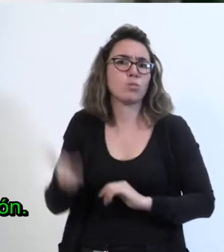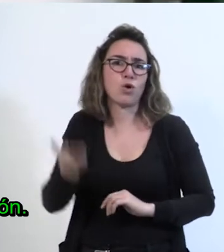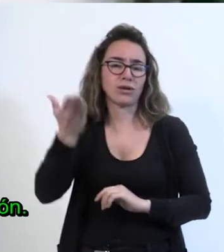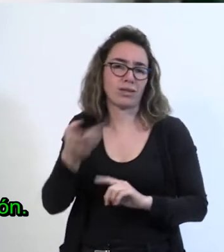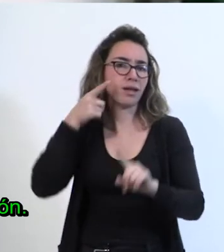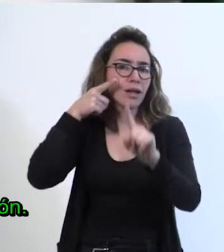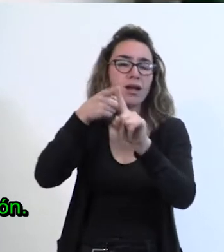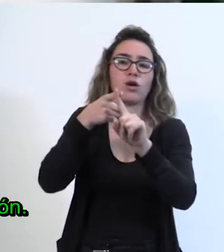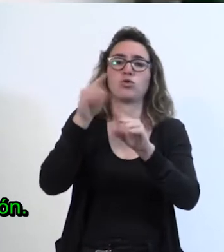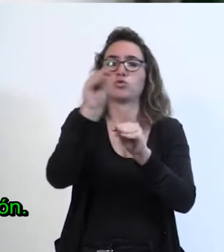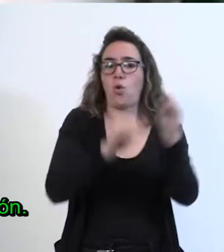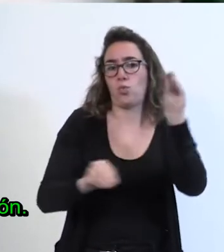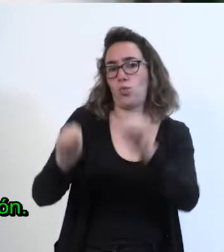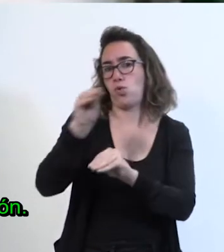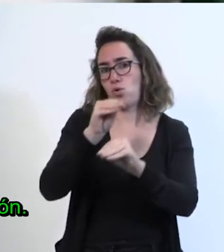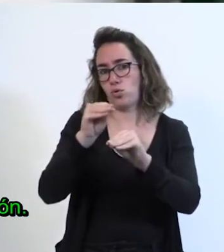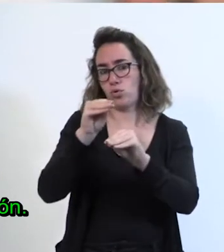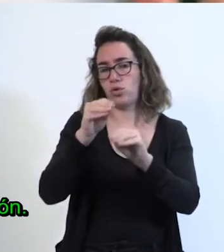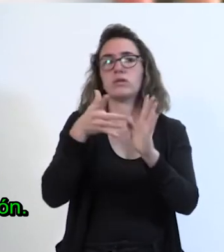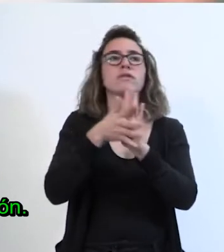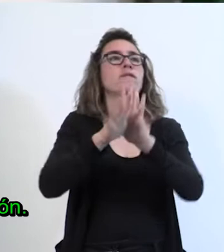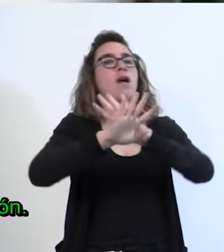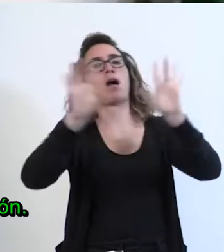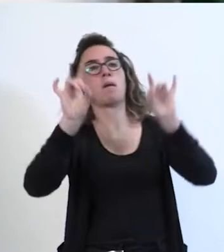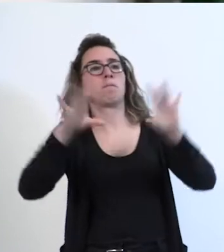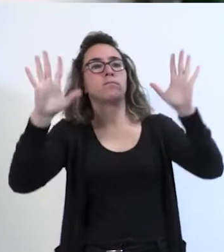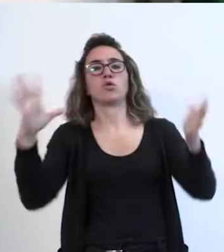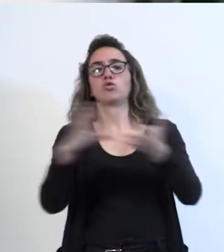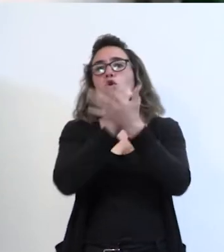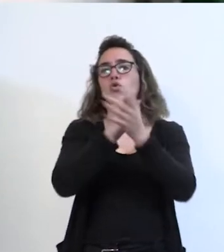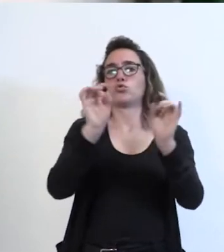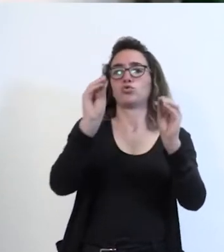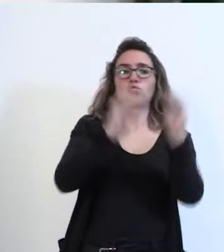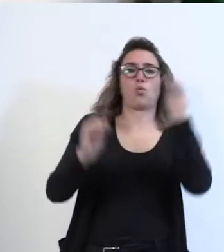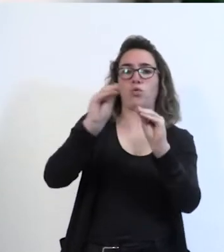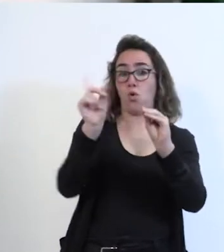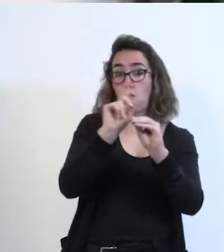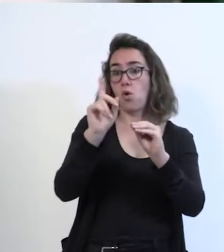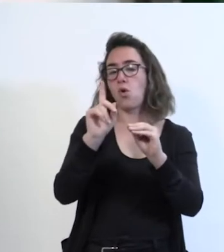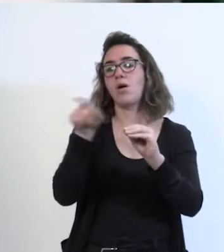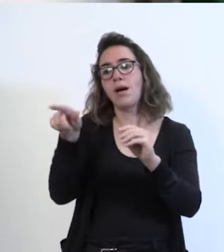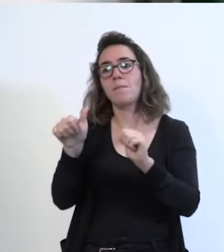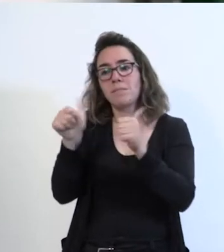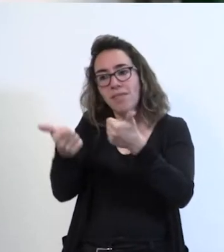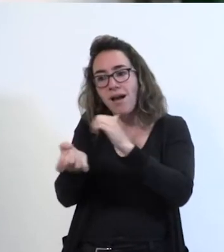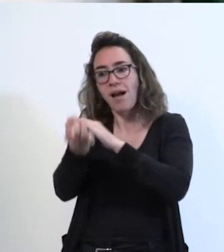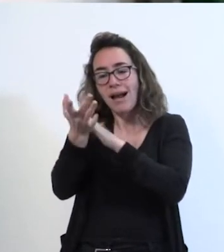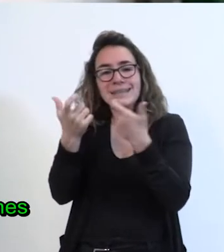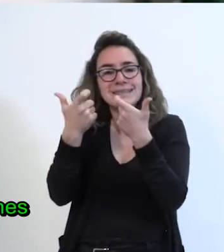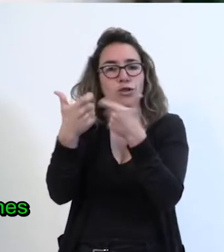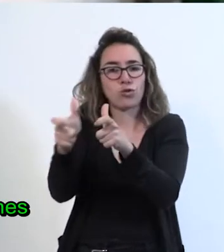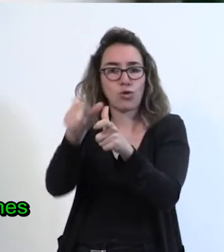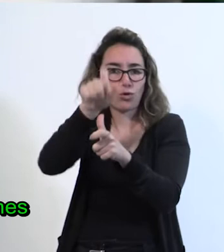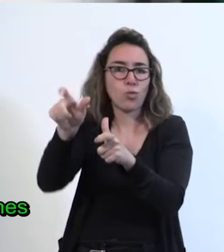para la resolución. No es que ya se resolviera, de ahí nace lo que se llama Sector Mujeres, que